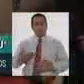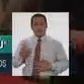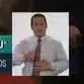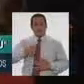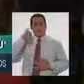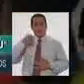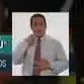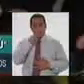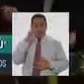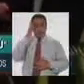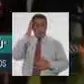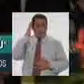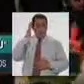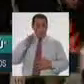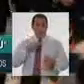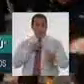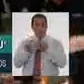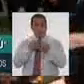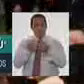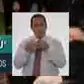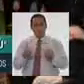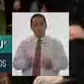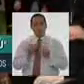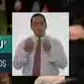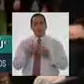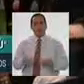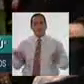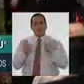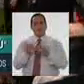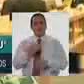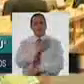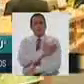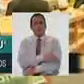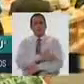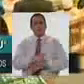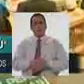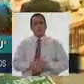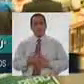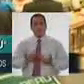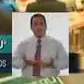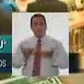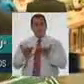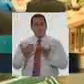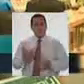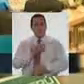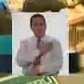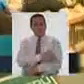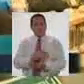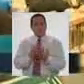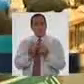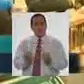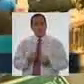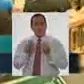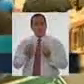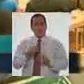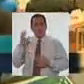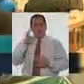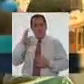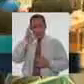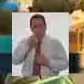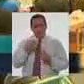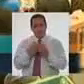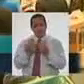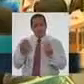Devida, Carmen Macías, explicó cuáles serán los beneficios. Va a beneficiarlos muchísimo porque es la búsqueda de los